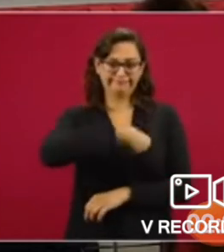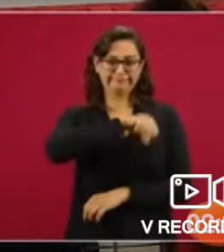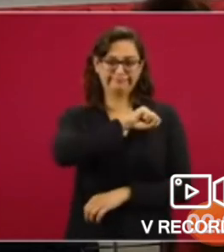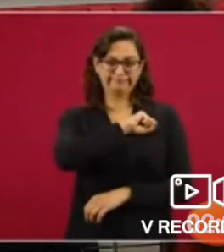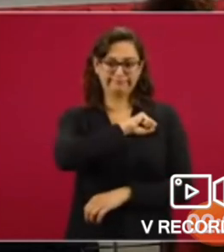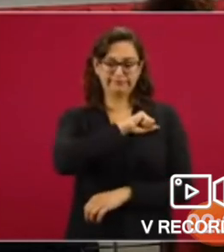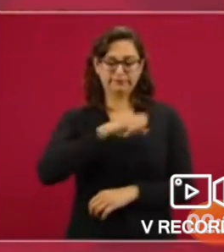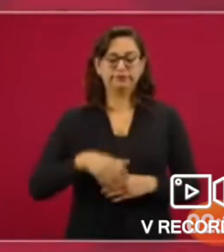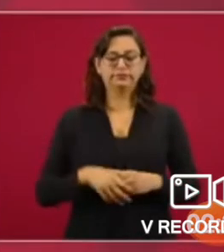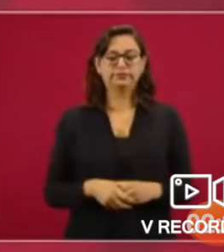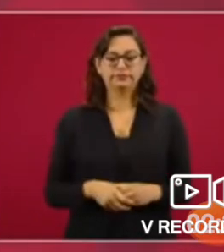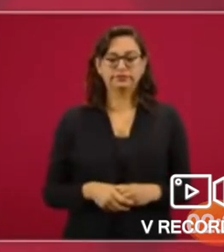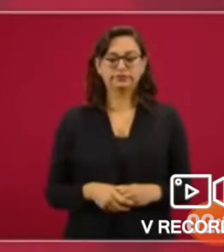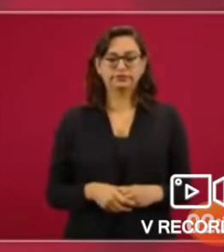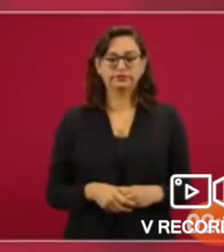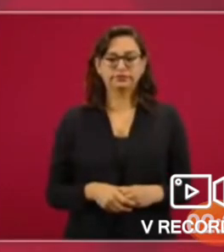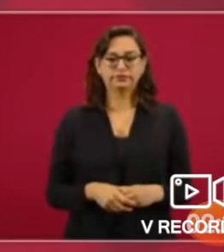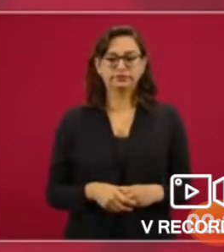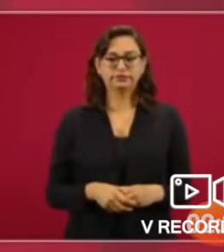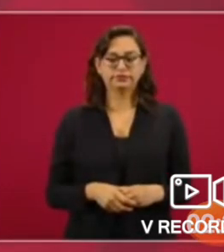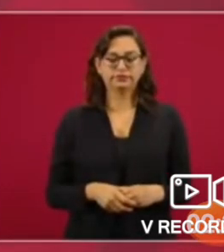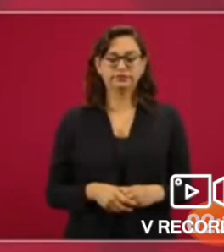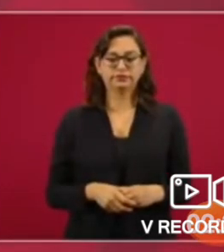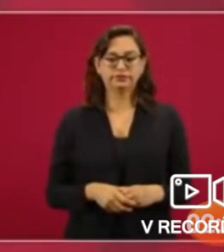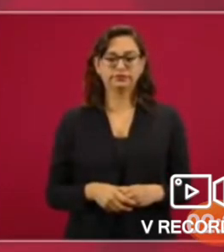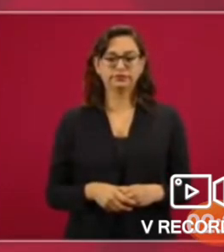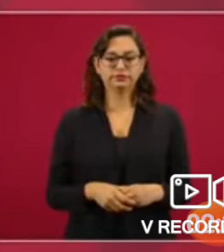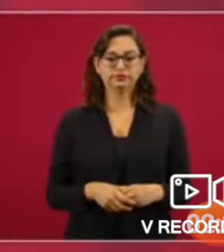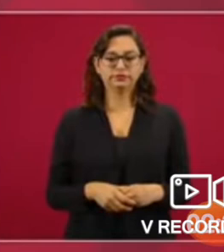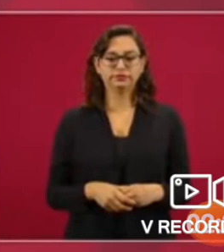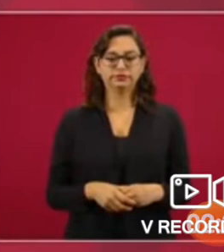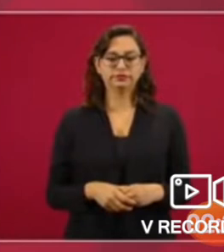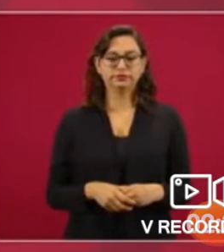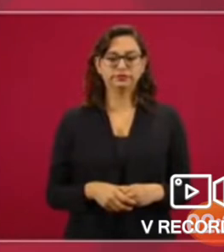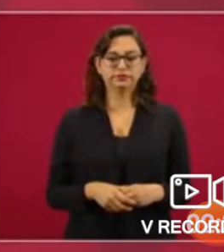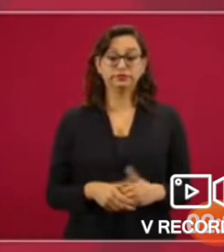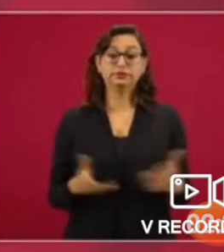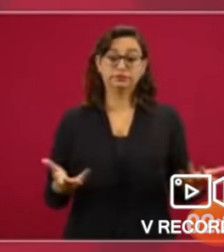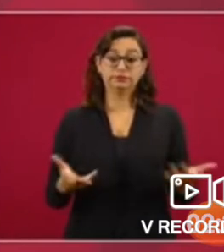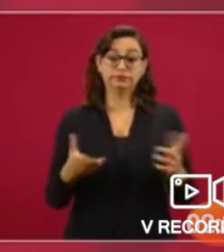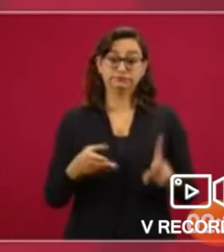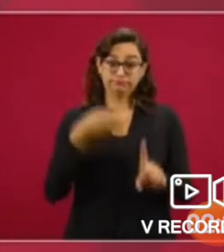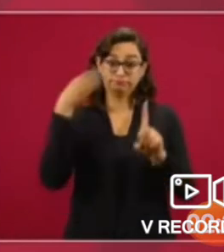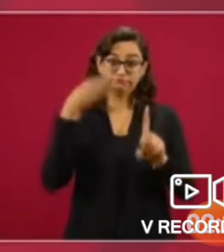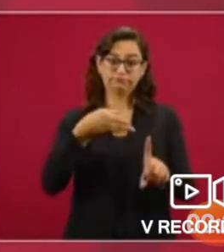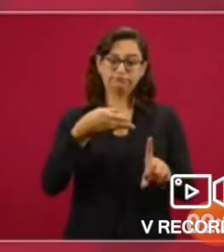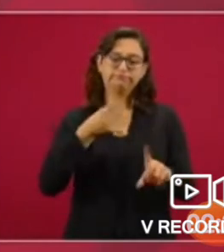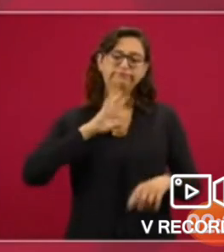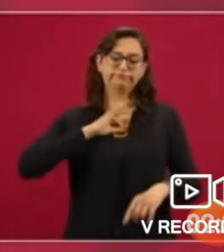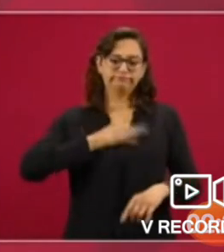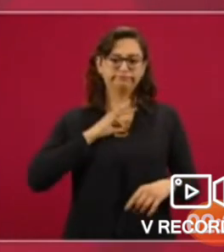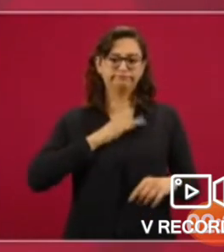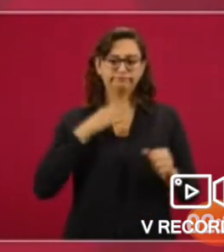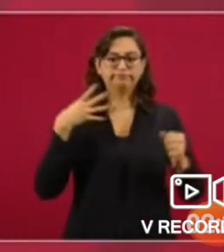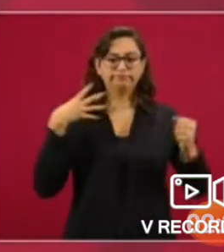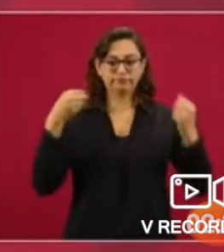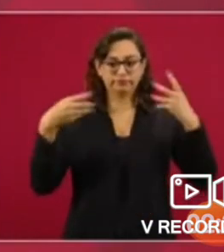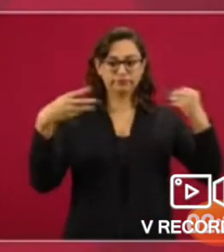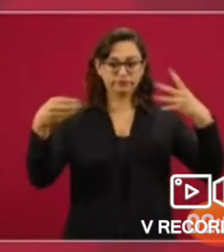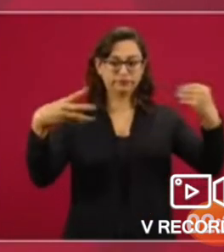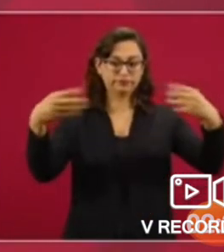y con énfasis en la pandemia, que es lo que